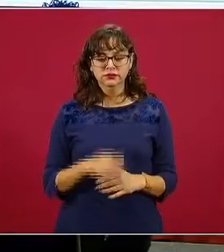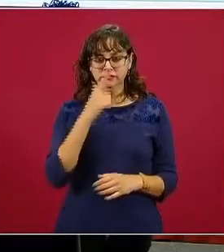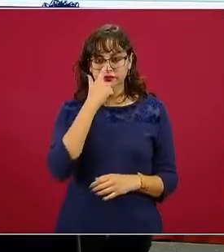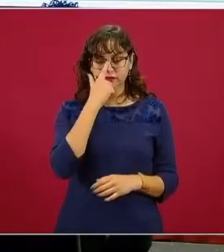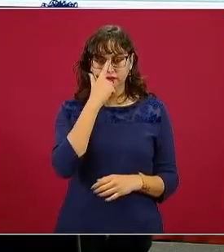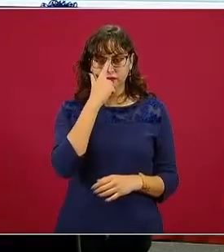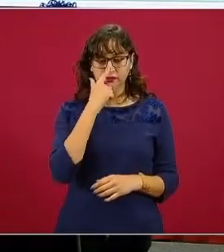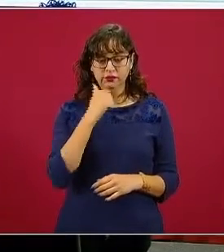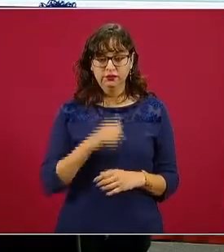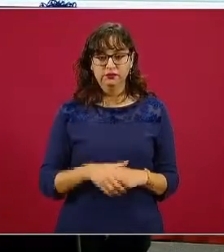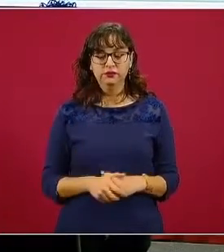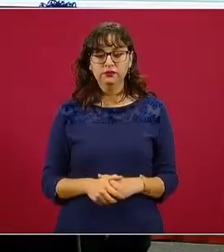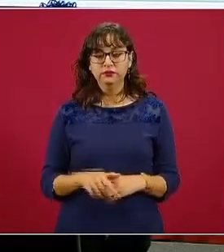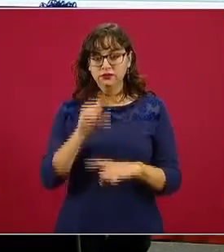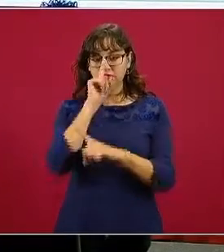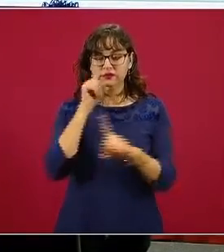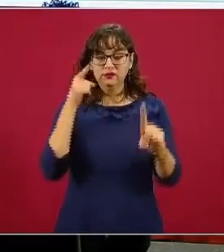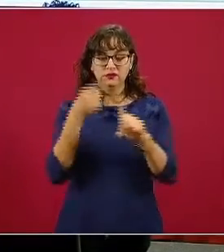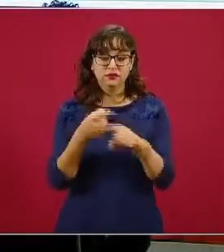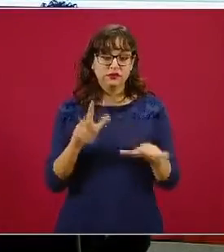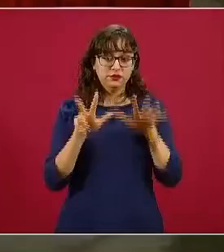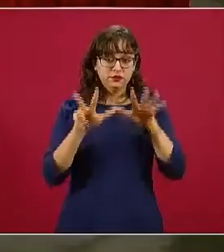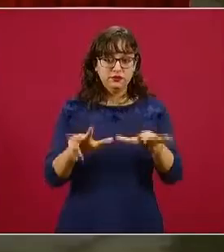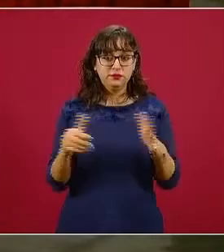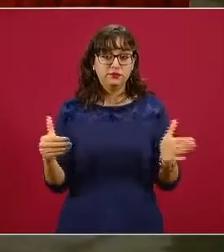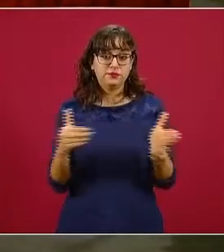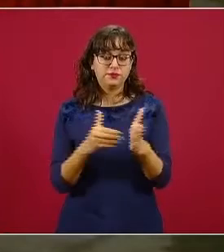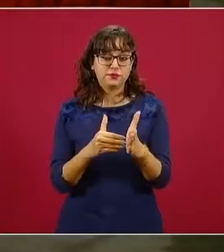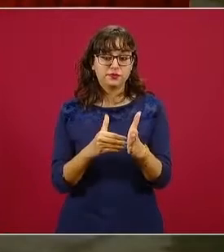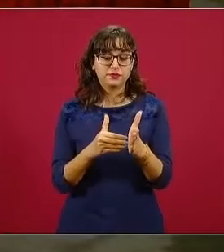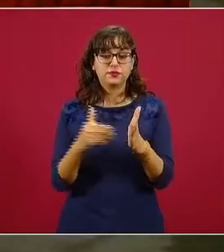La meta, como les digo, son más o menos